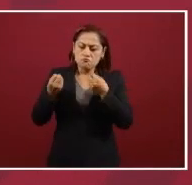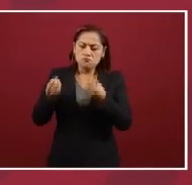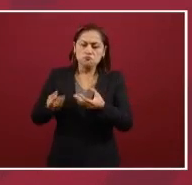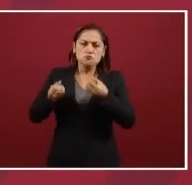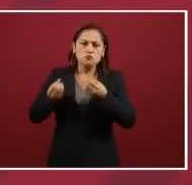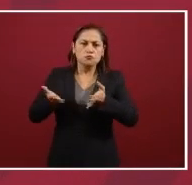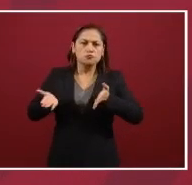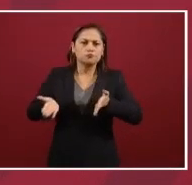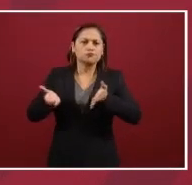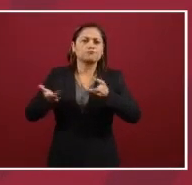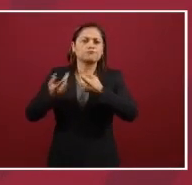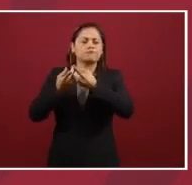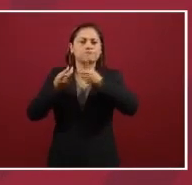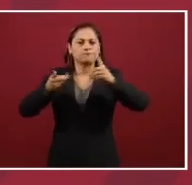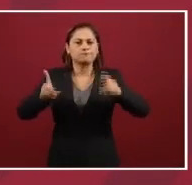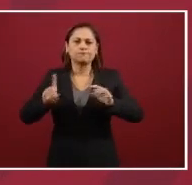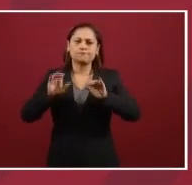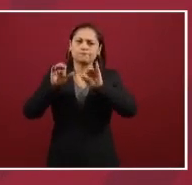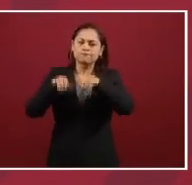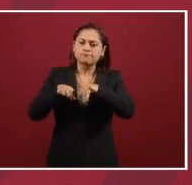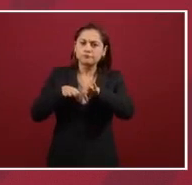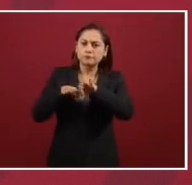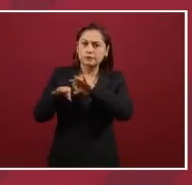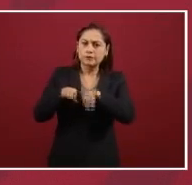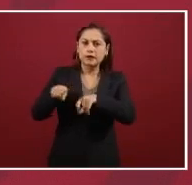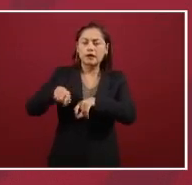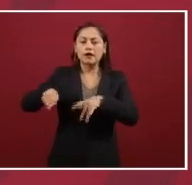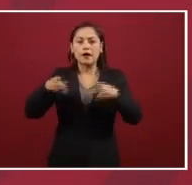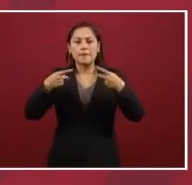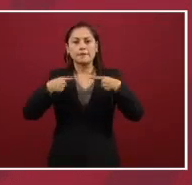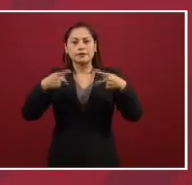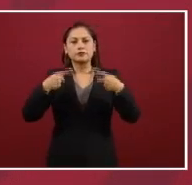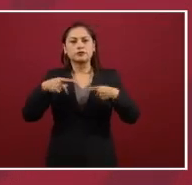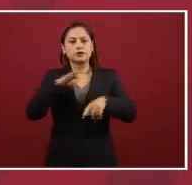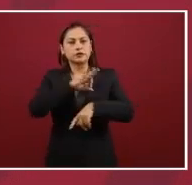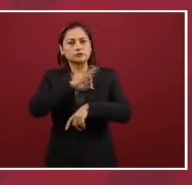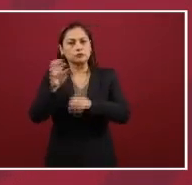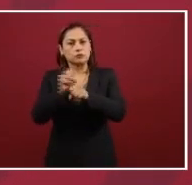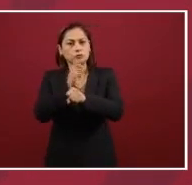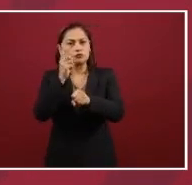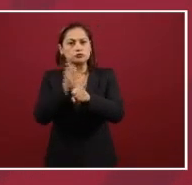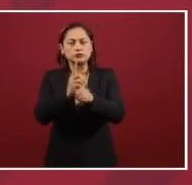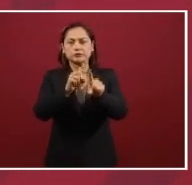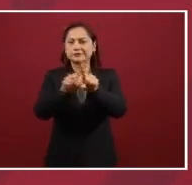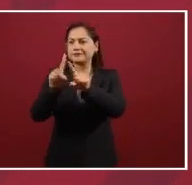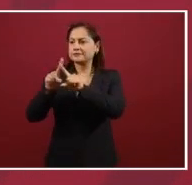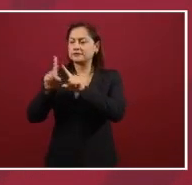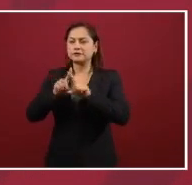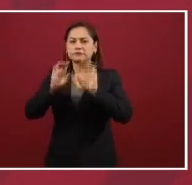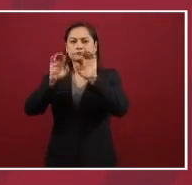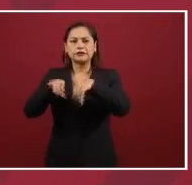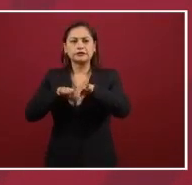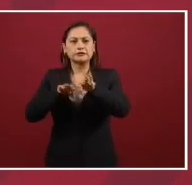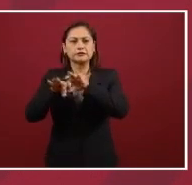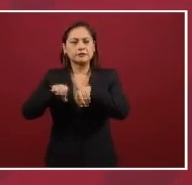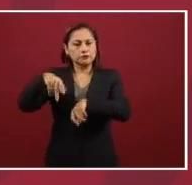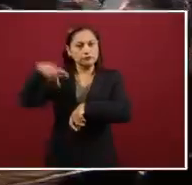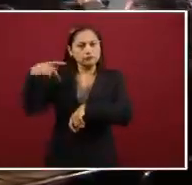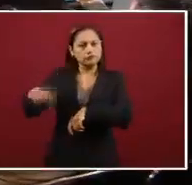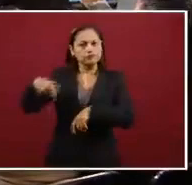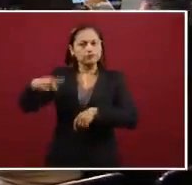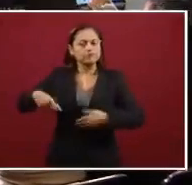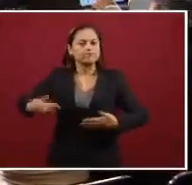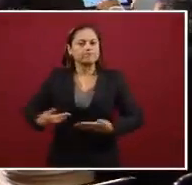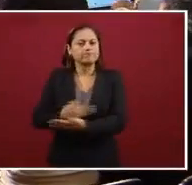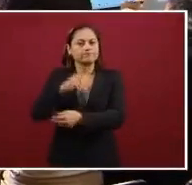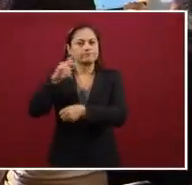que la gente tenga opciones, tenga posibilidad de trabajar donde nació, donde